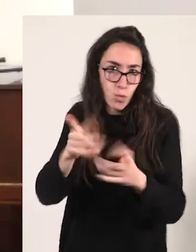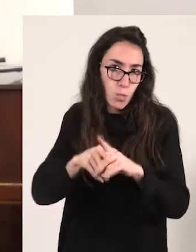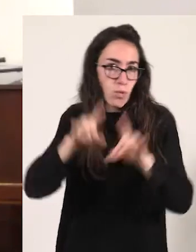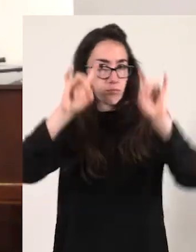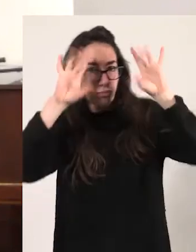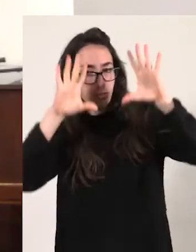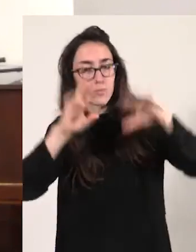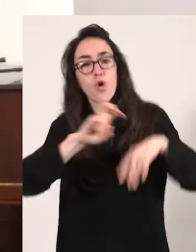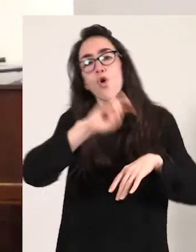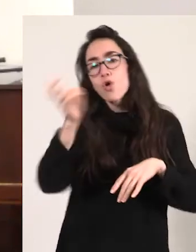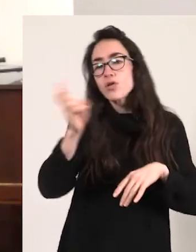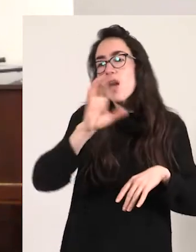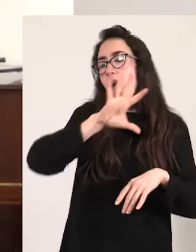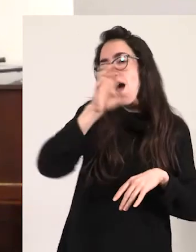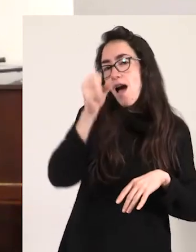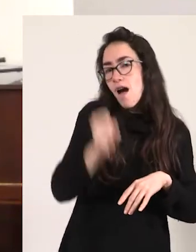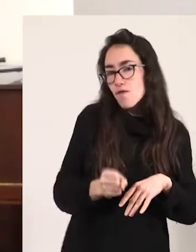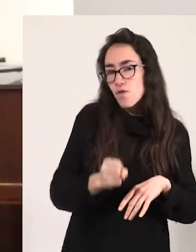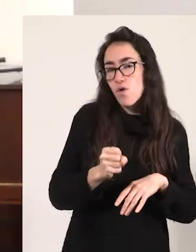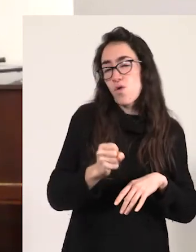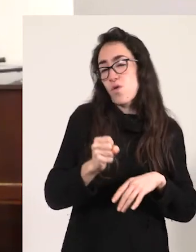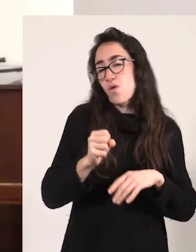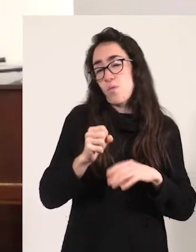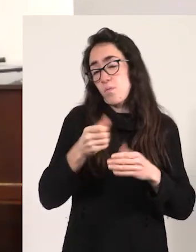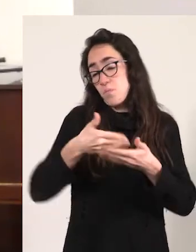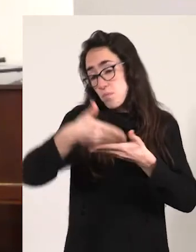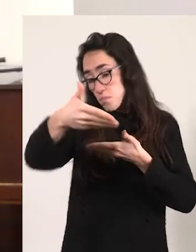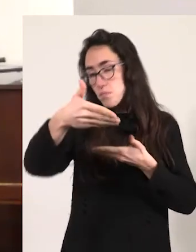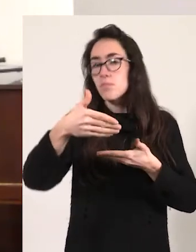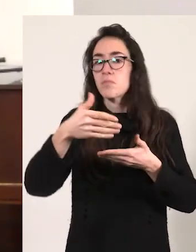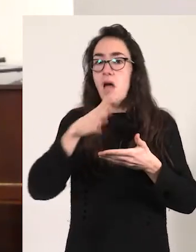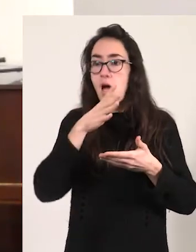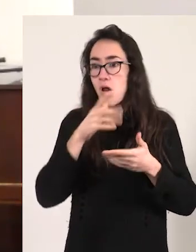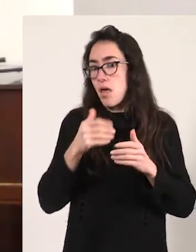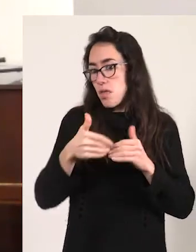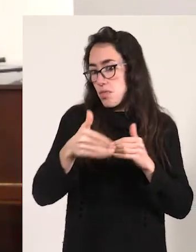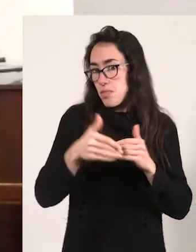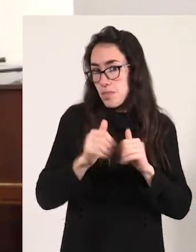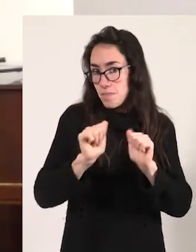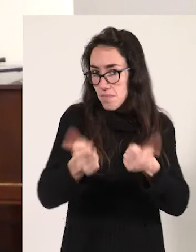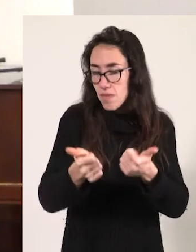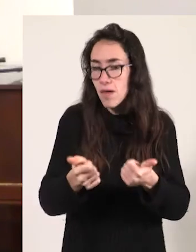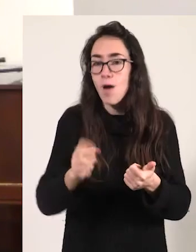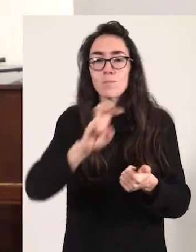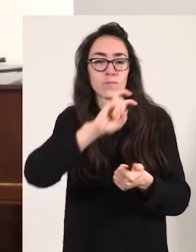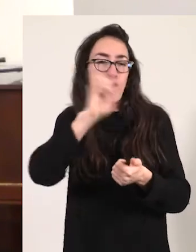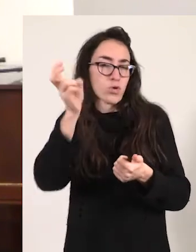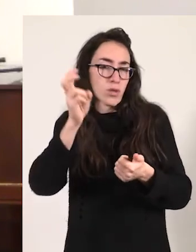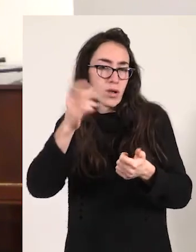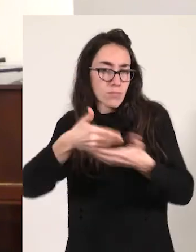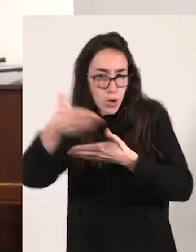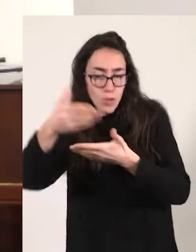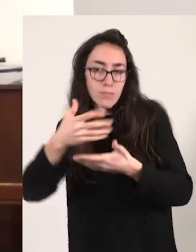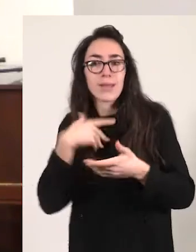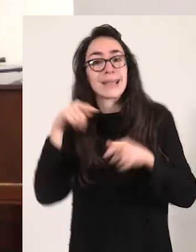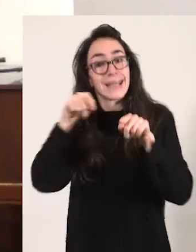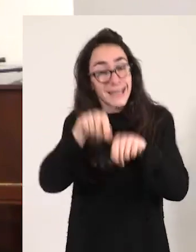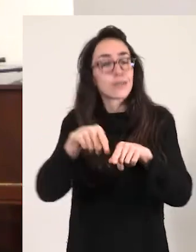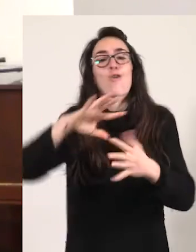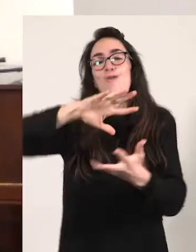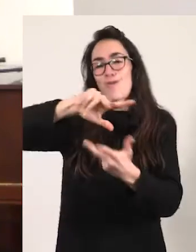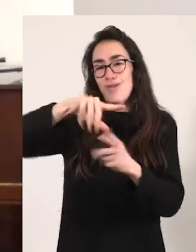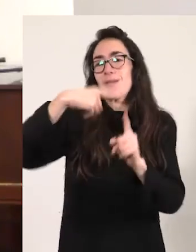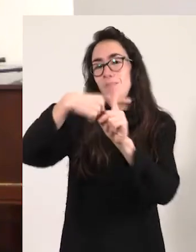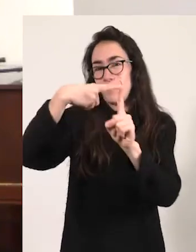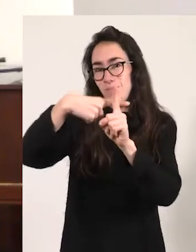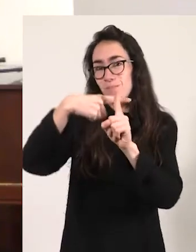expresen, es una pasada. Está también Afrofencop, que en breve va a empezar a subir artículos, está la revista Negres,